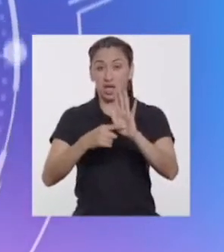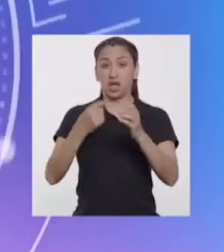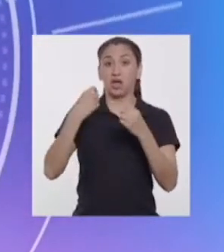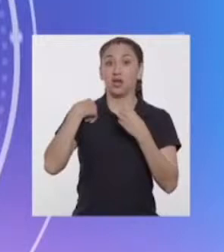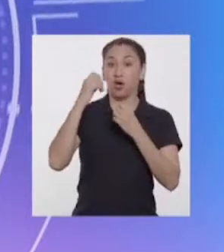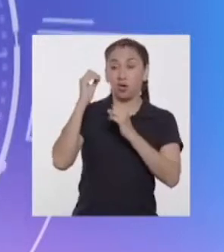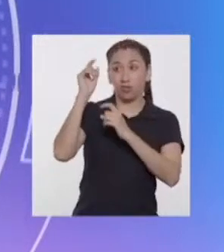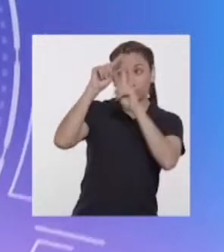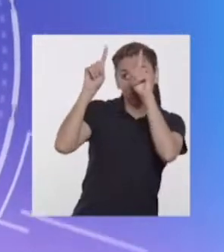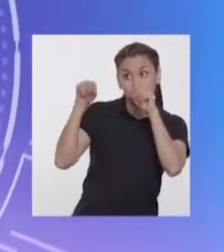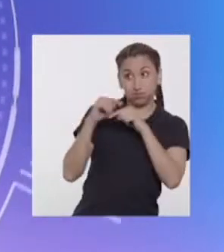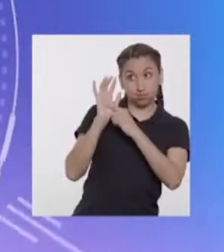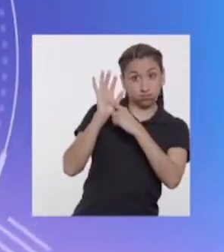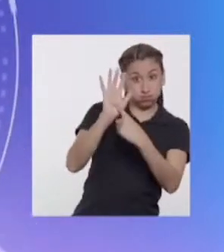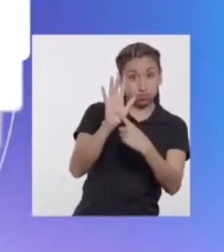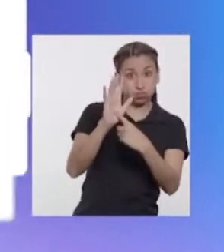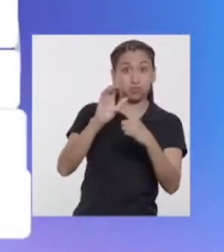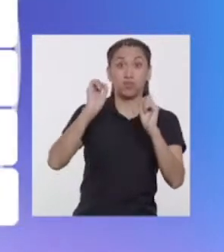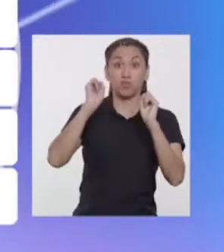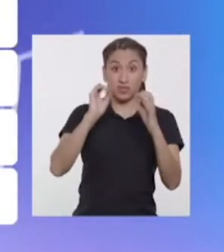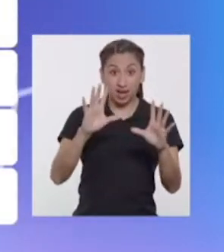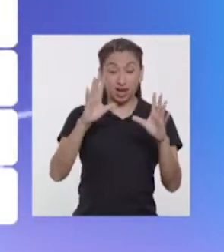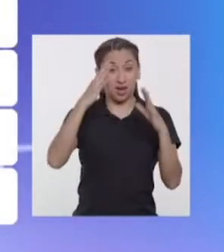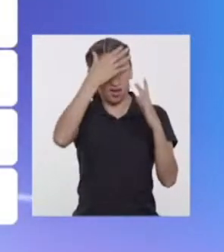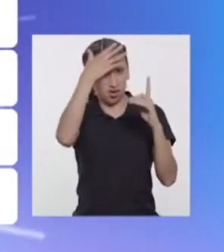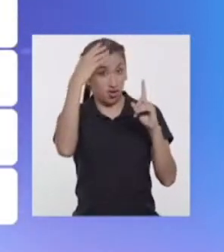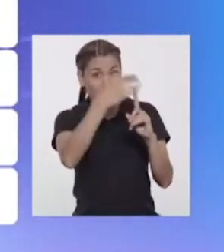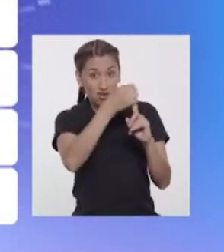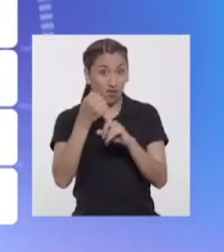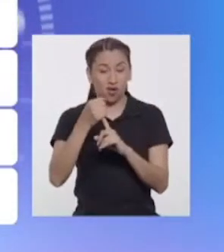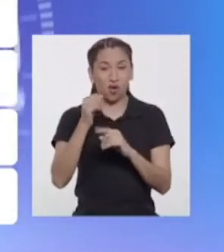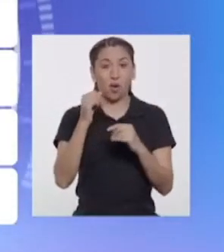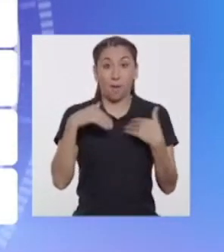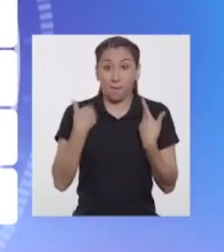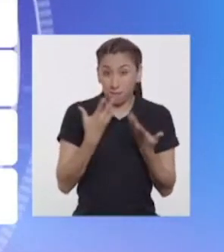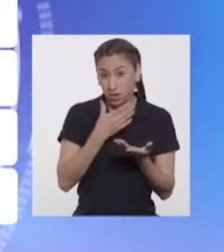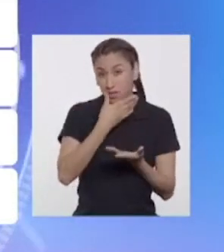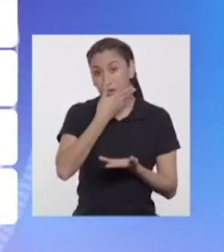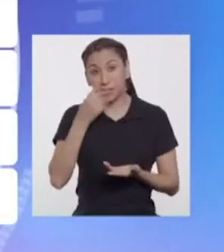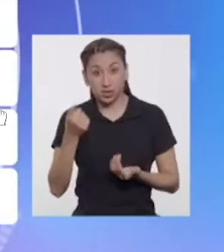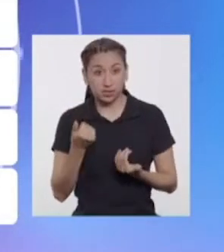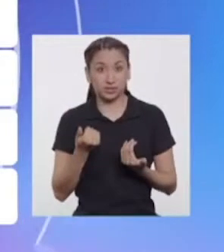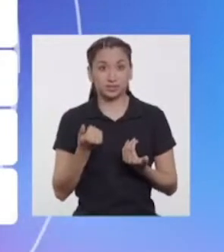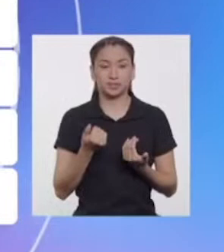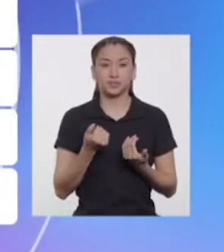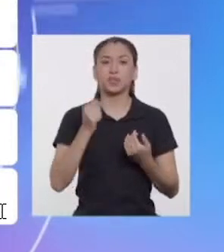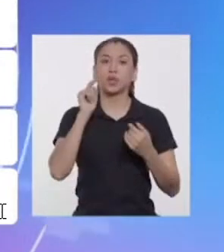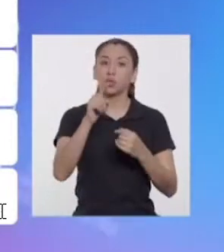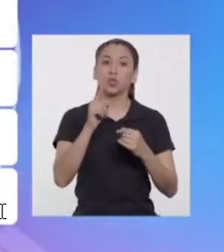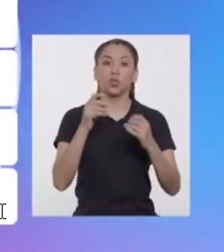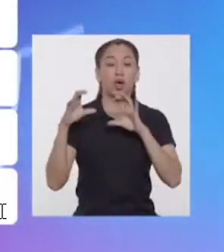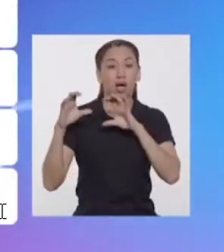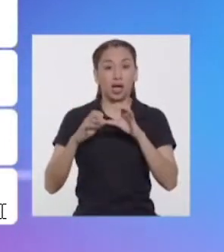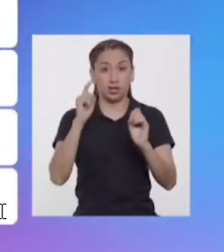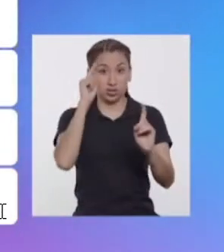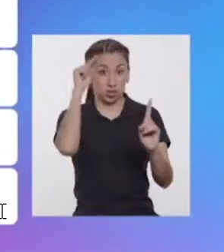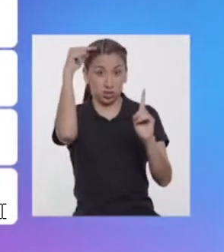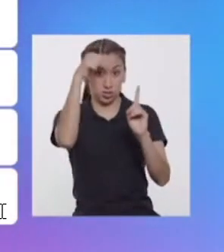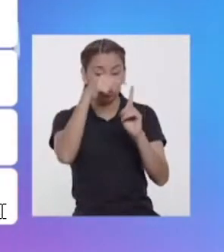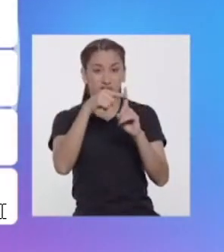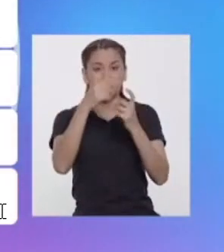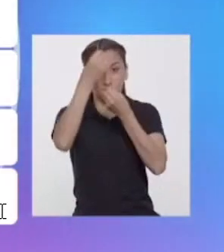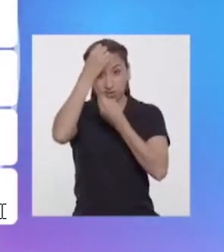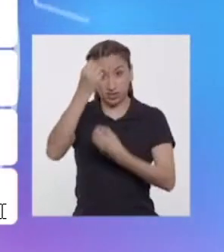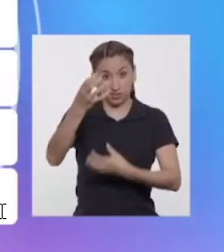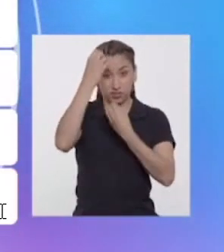expuse la ficha que elaboré? ¿Lo logré o pude mejorar? Es decir, si cumplimos con el